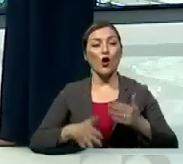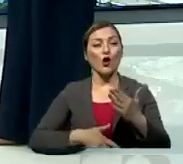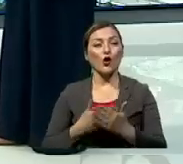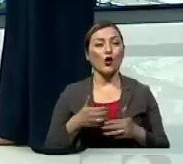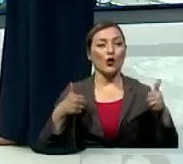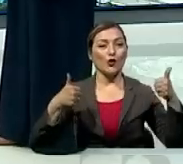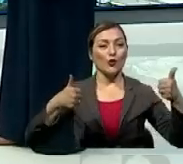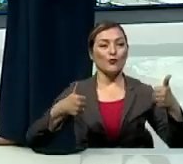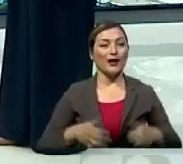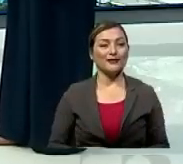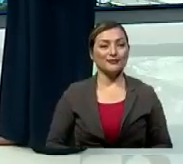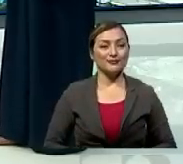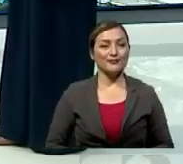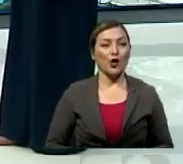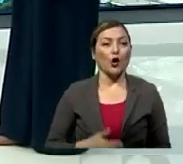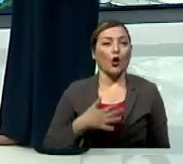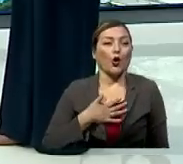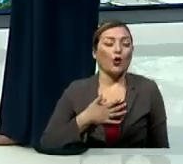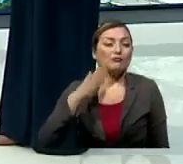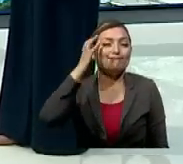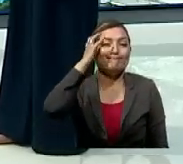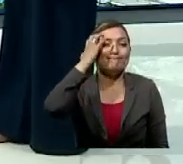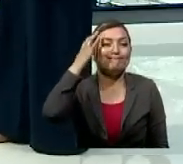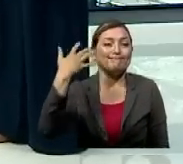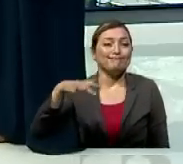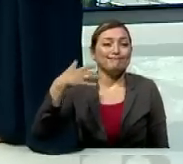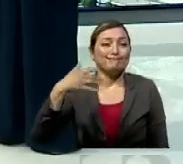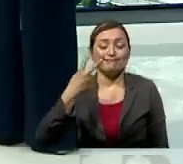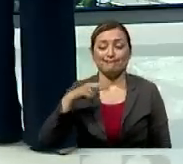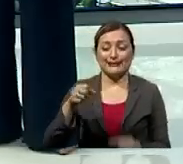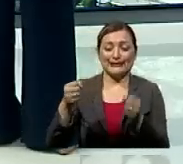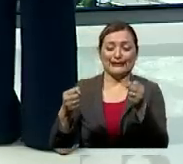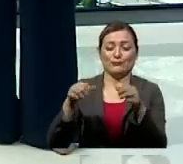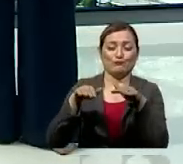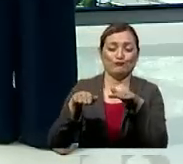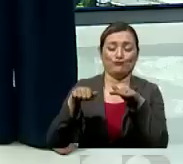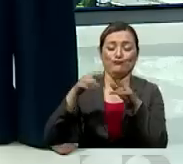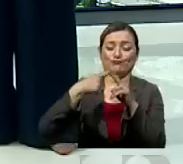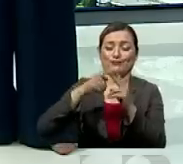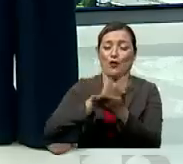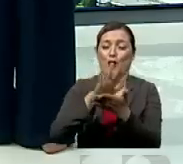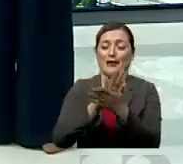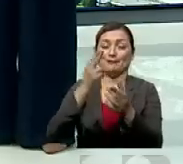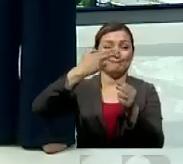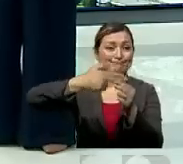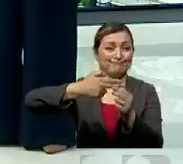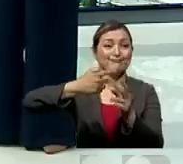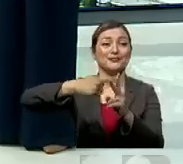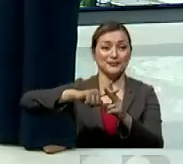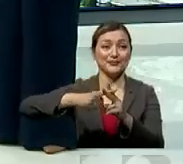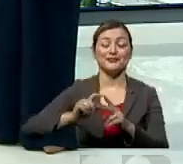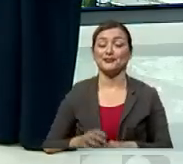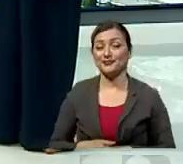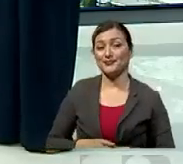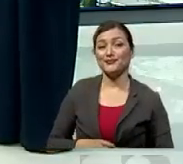de cierta manera, preocupada porque ya se ha visto bastante tráfico vehicular porque hoy empezaron ya las clases en la